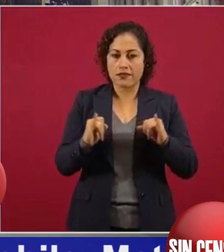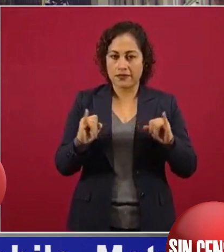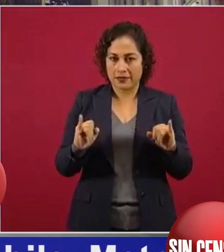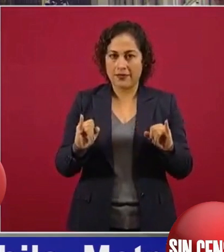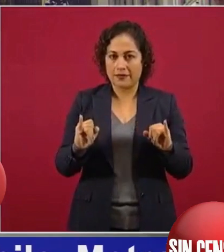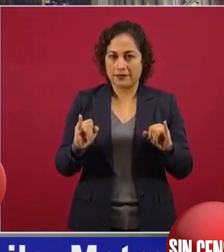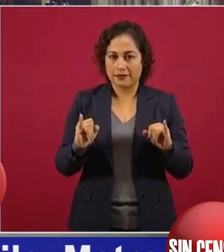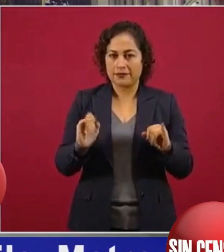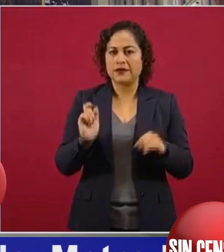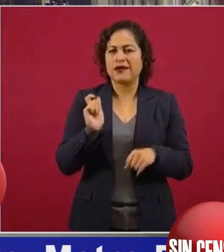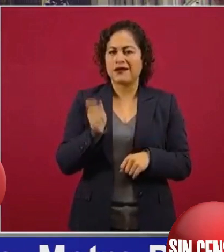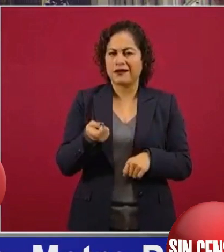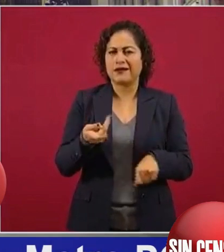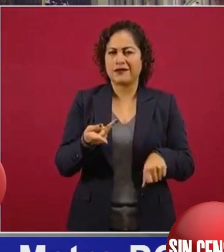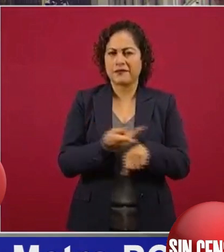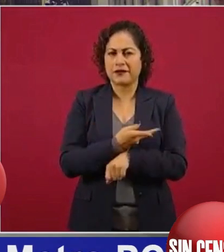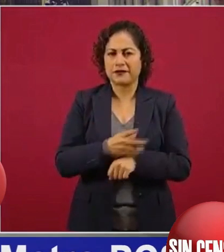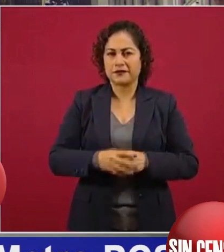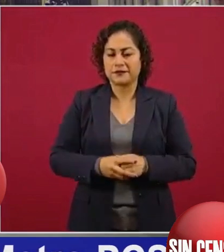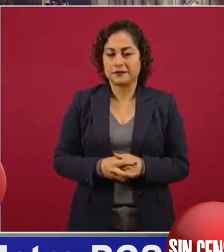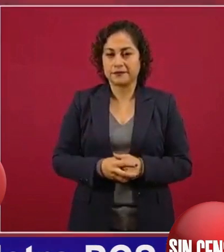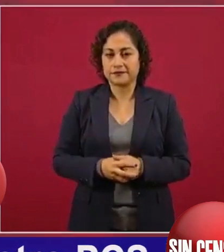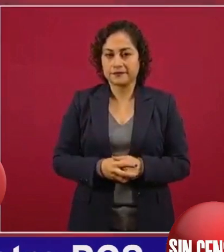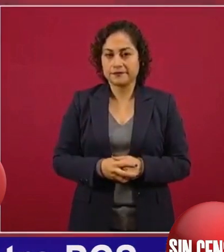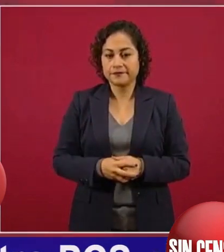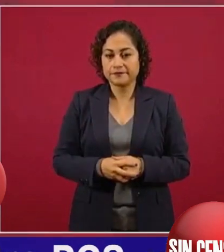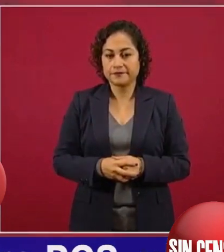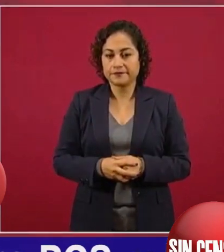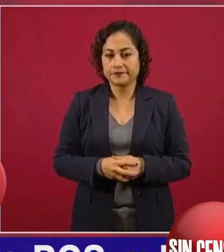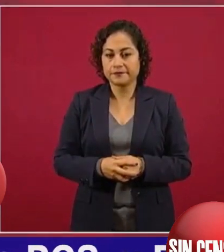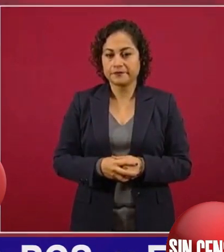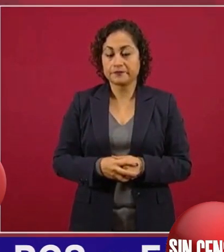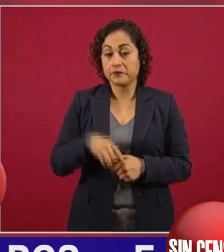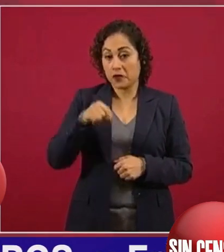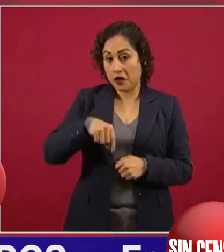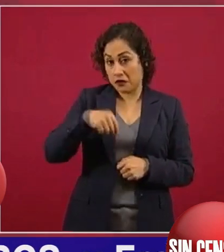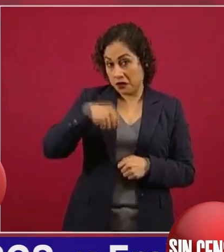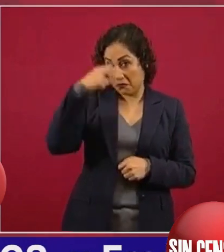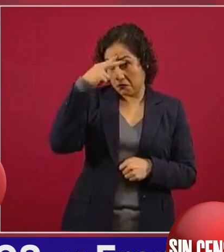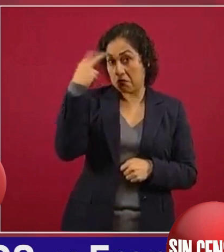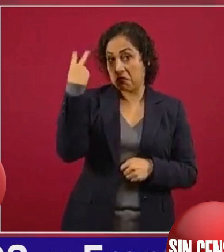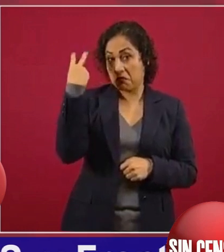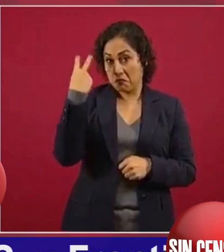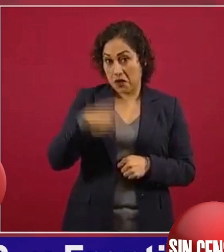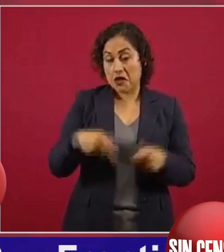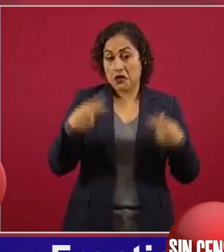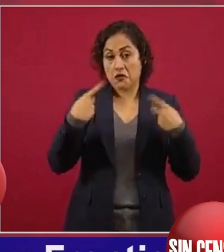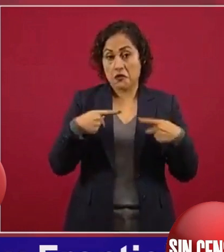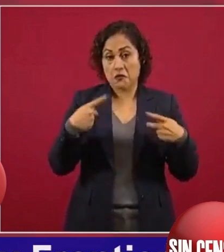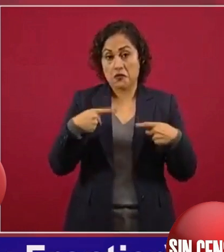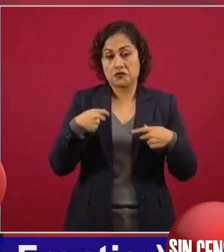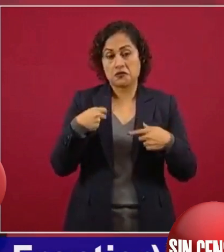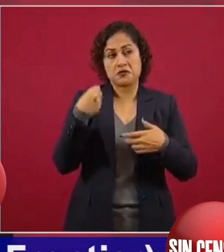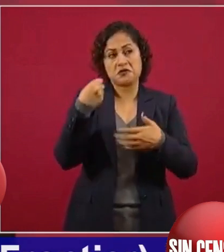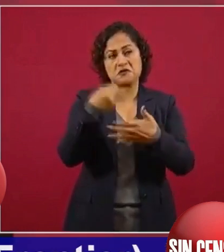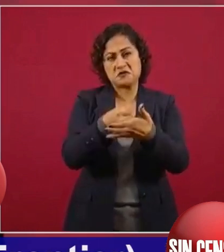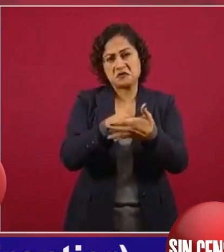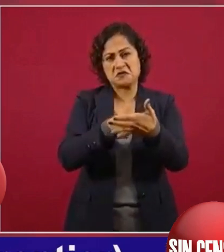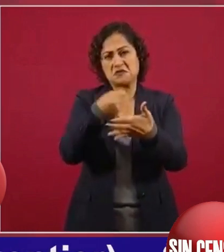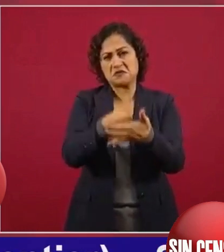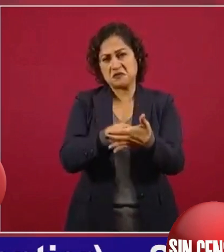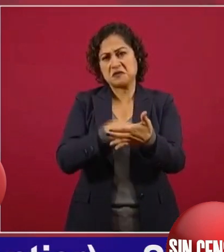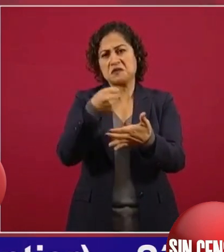se lucha por que México fuese un país soberano, pero también se